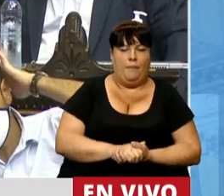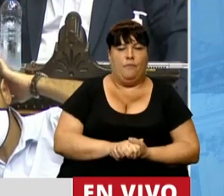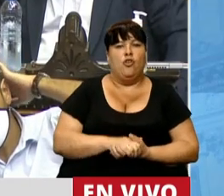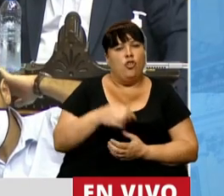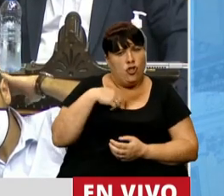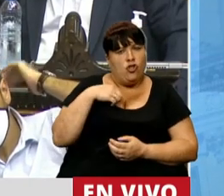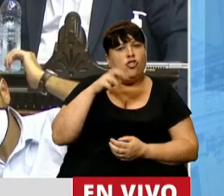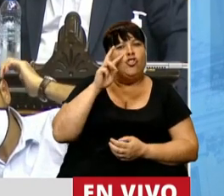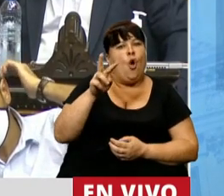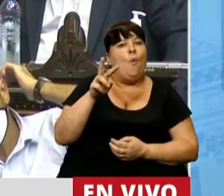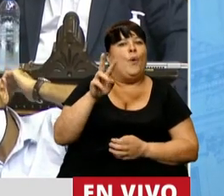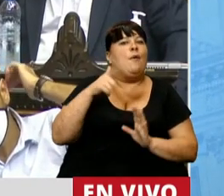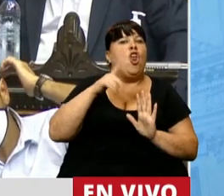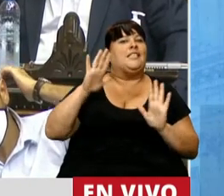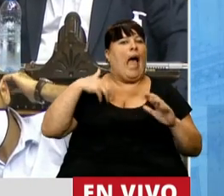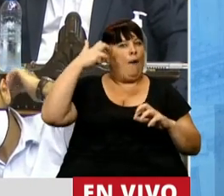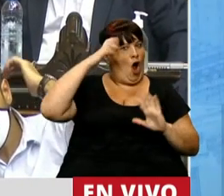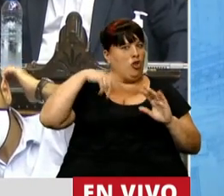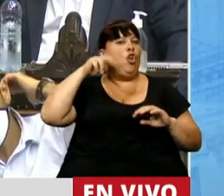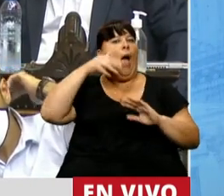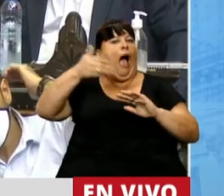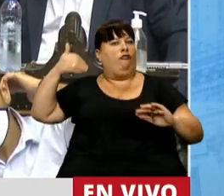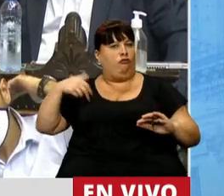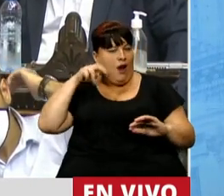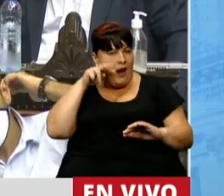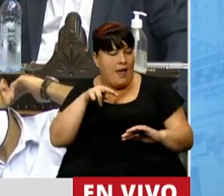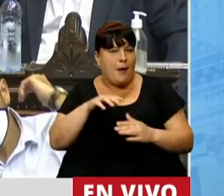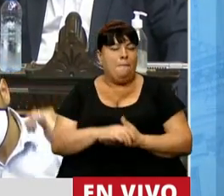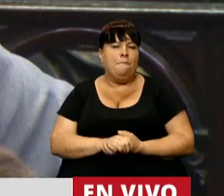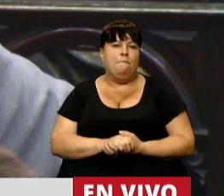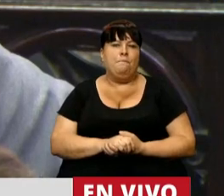Yo vi, porque no pertenecía a este Congreso,